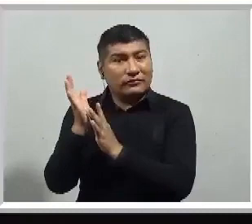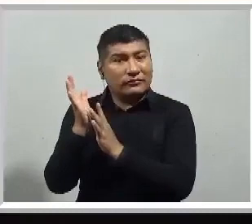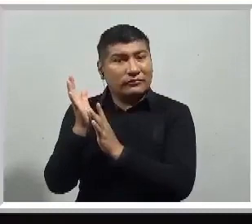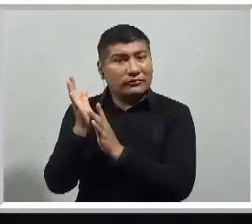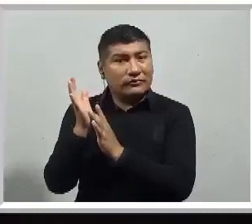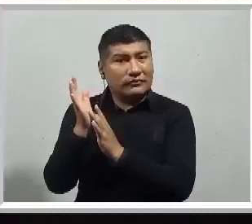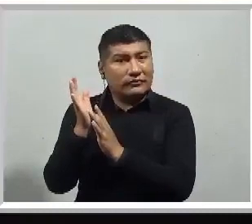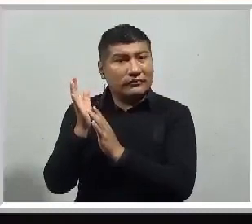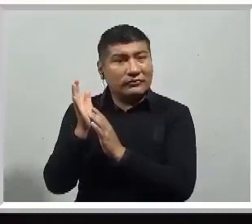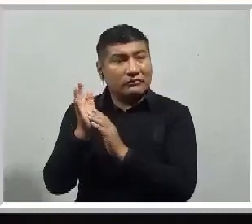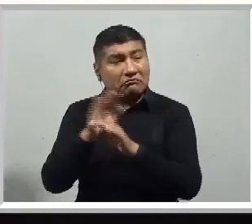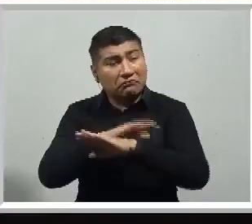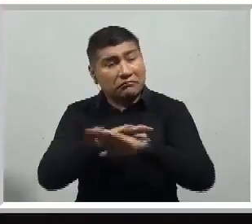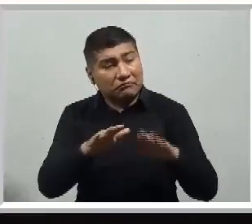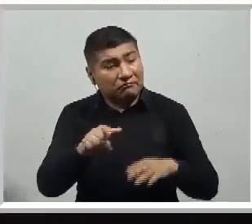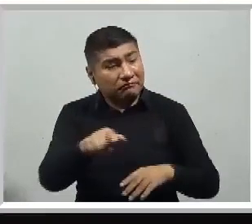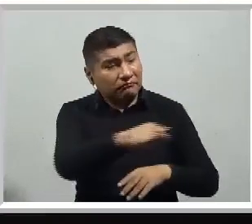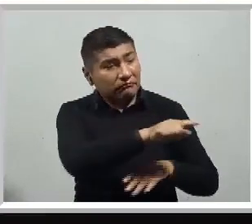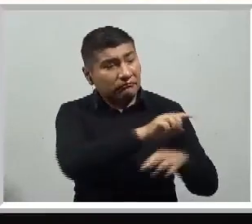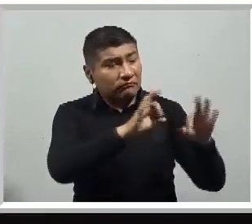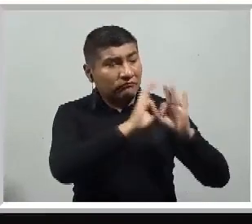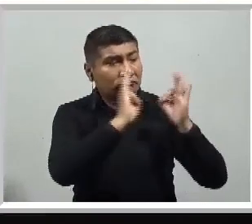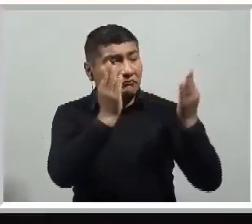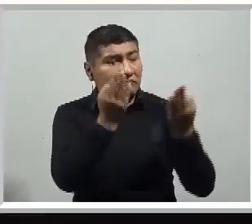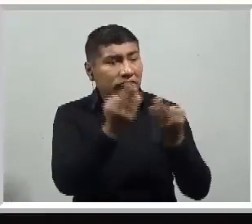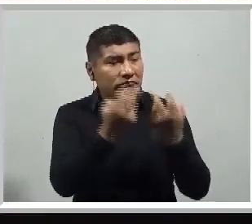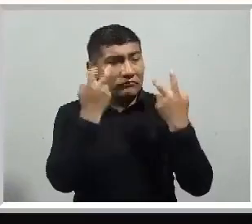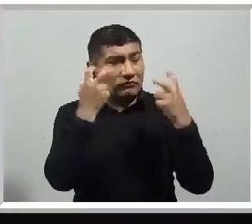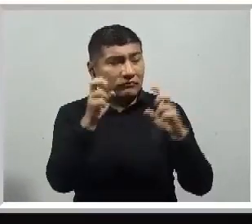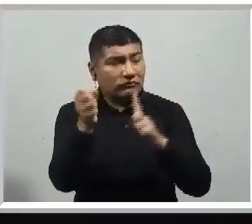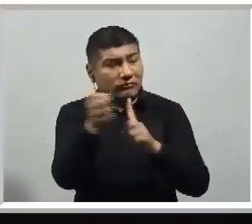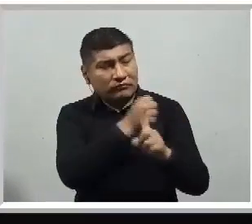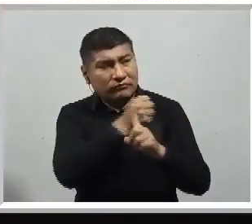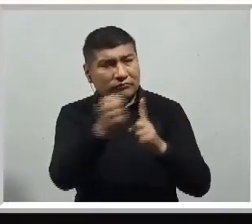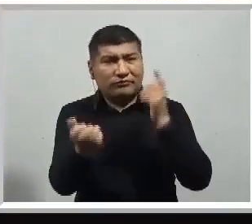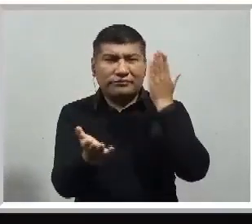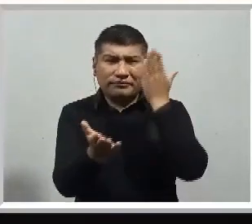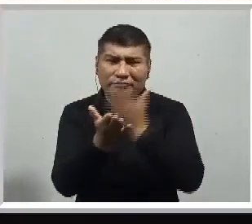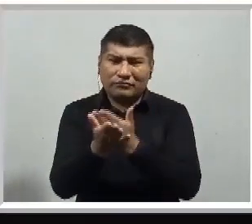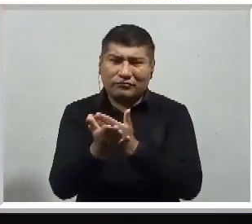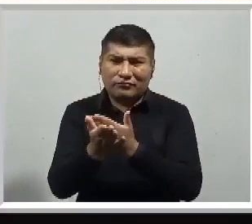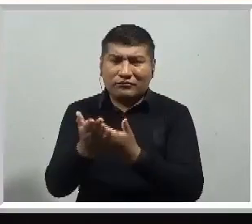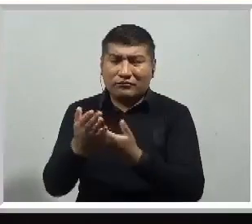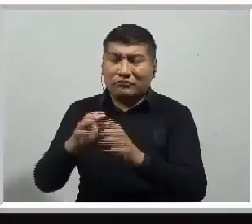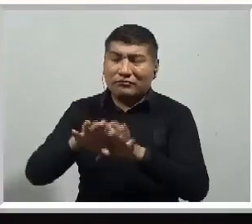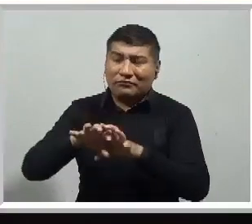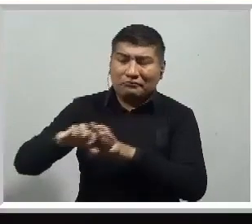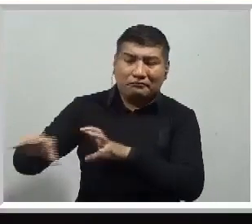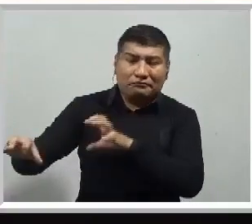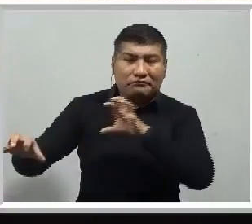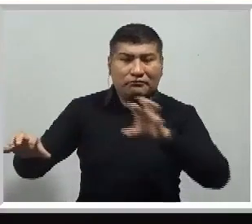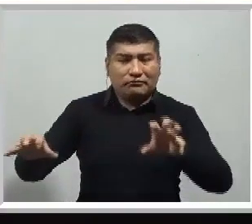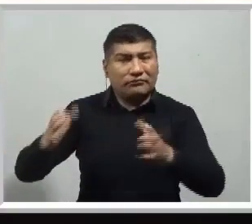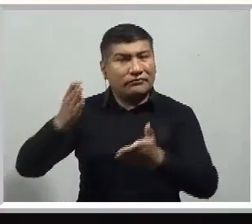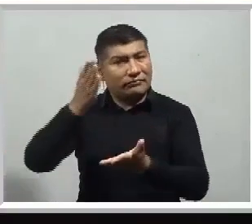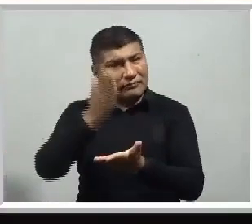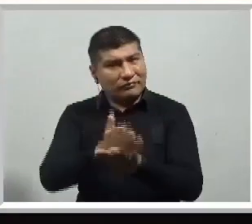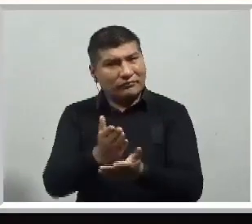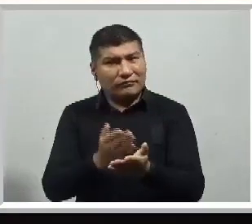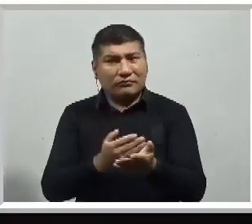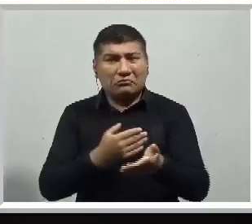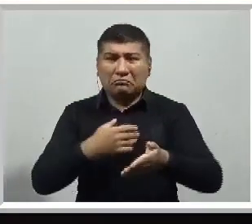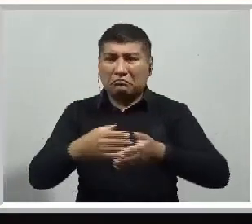que en ninguna familia haya violencia, menos división. De quien